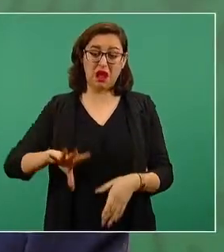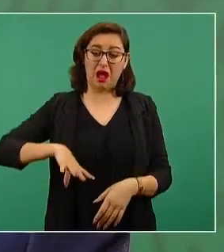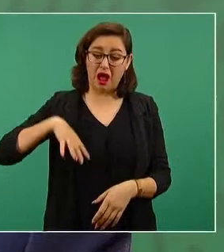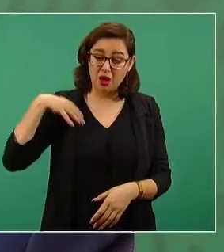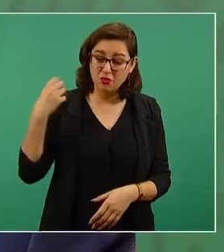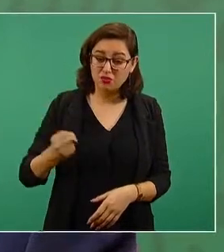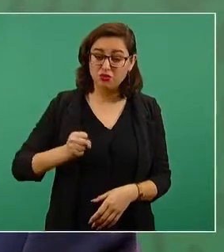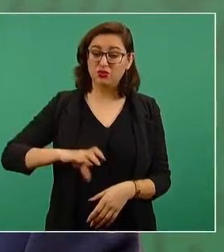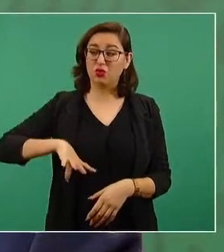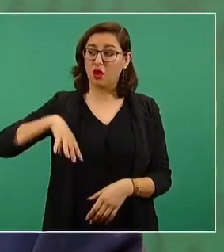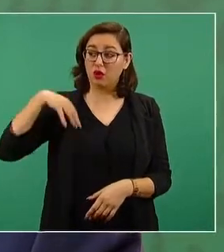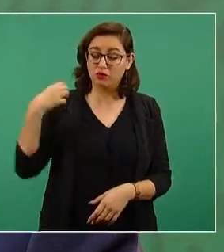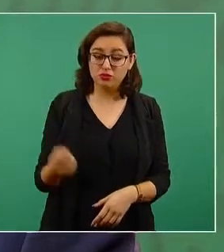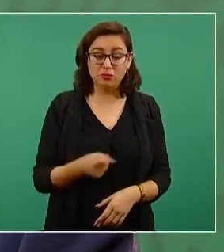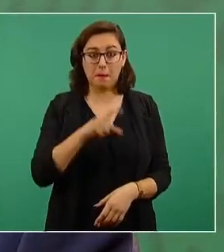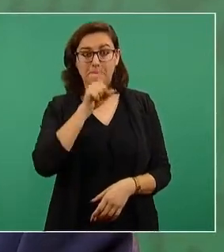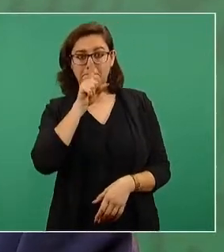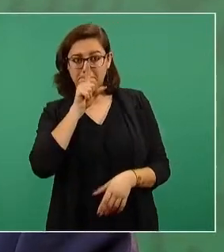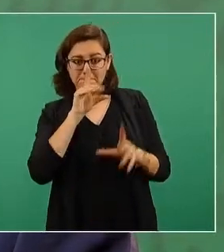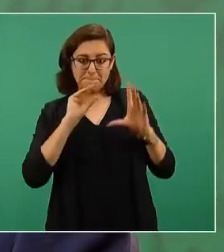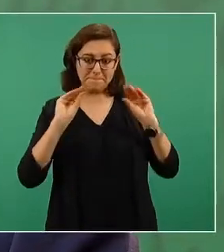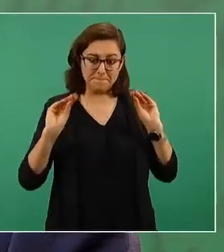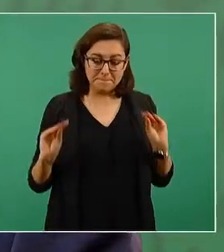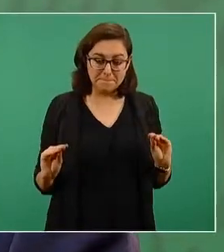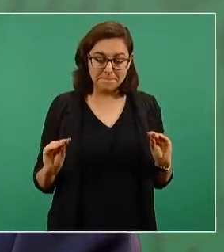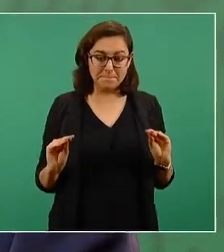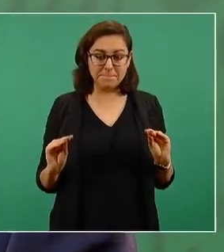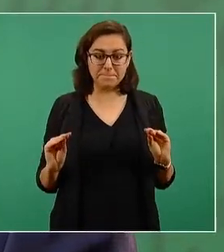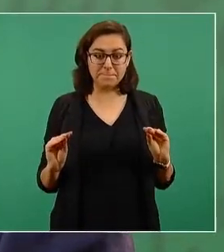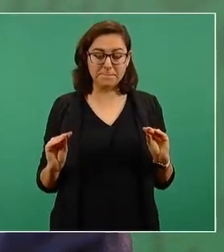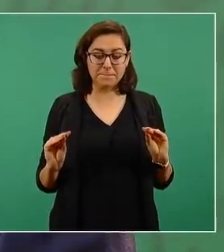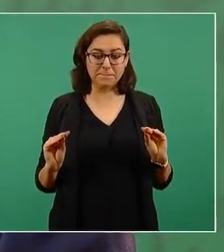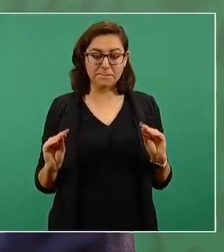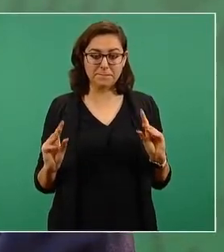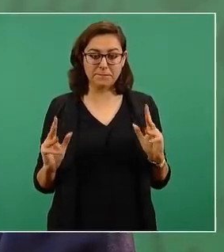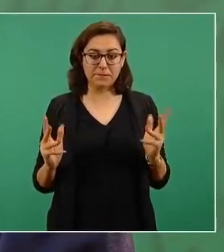se silenciaba a los medios y no